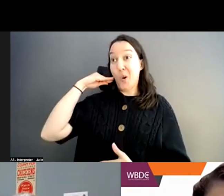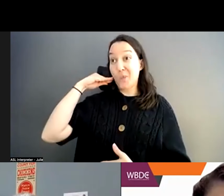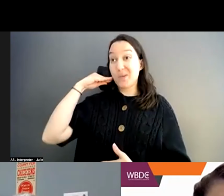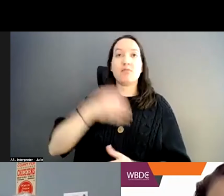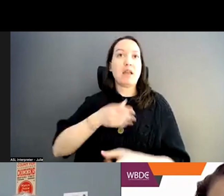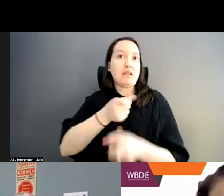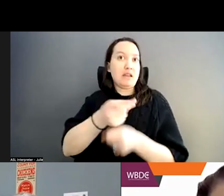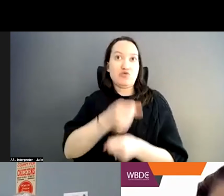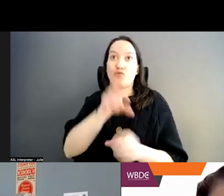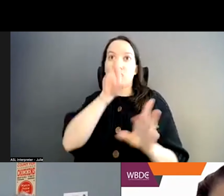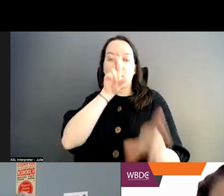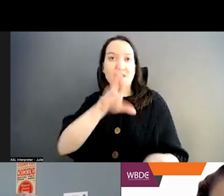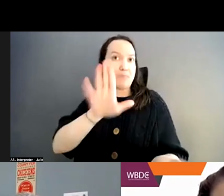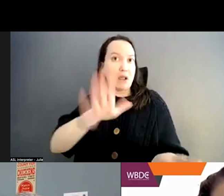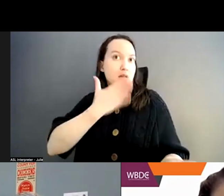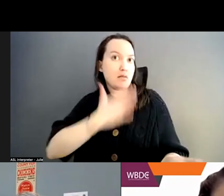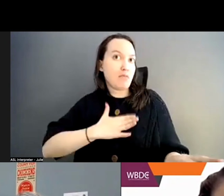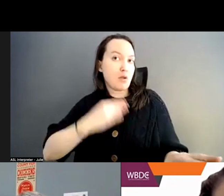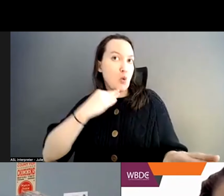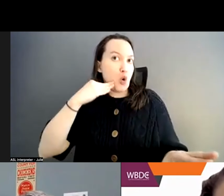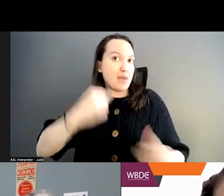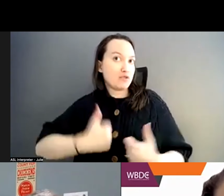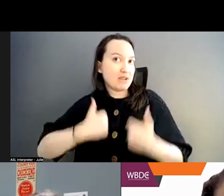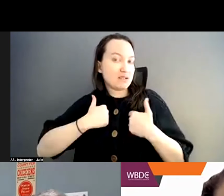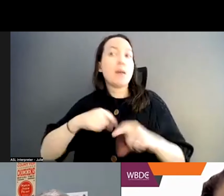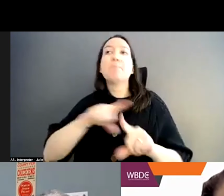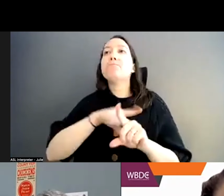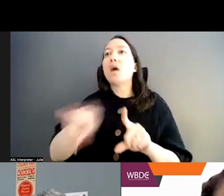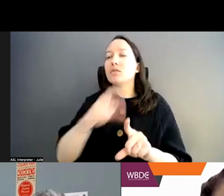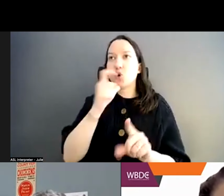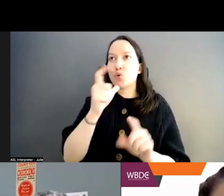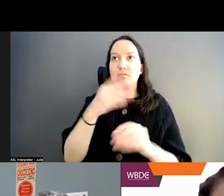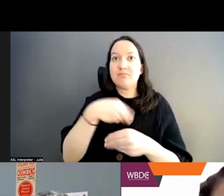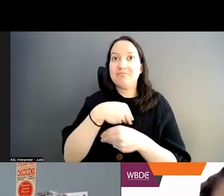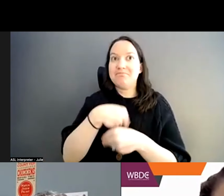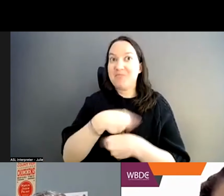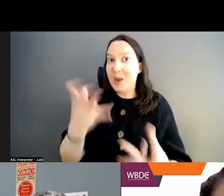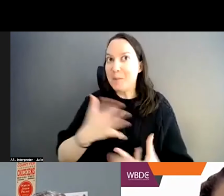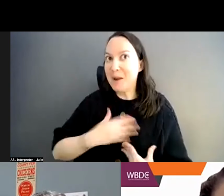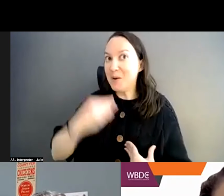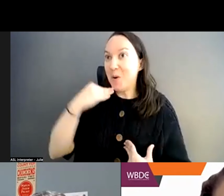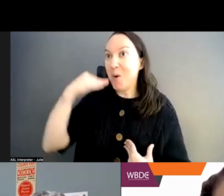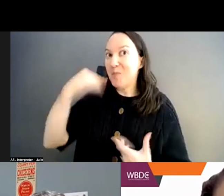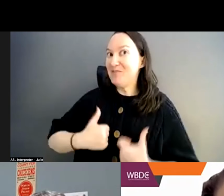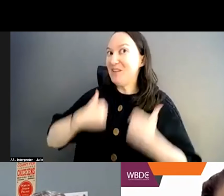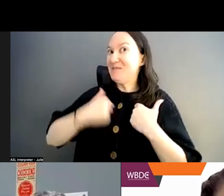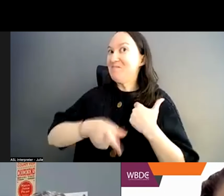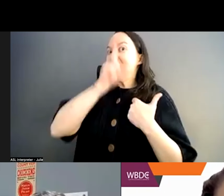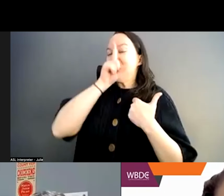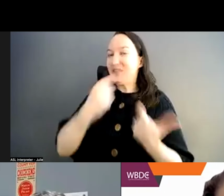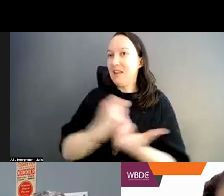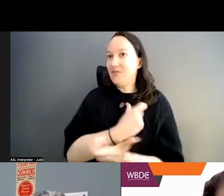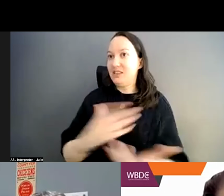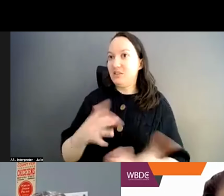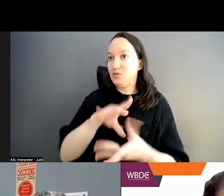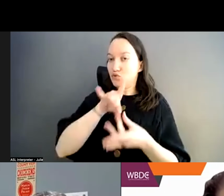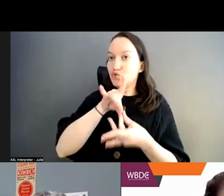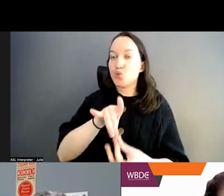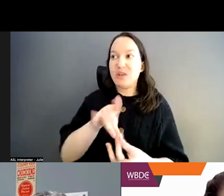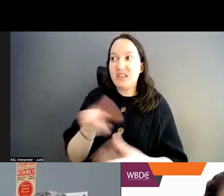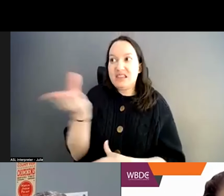con mi dirección de domicilio. Mis revisiones anuales, informes se hacen con mi dirección de domicilio publicados, pero no